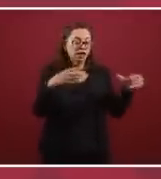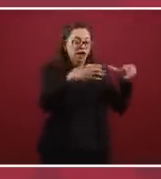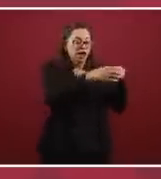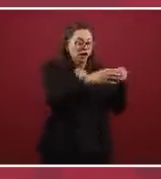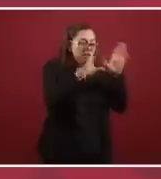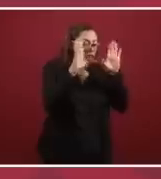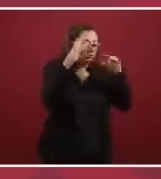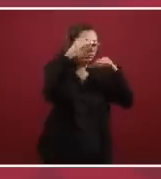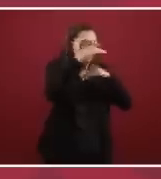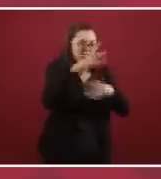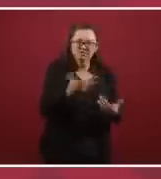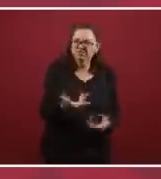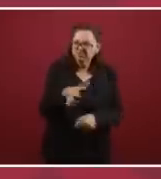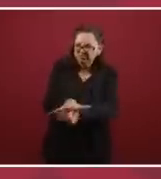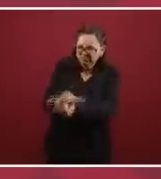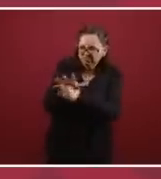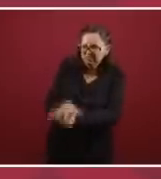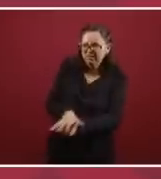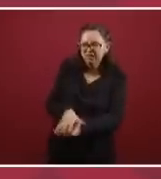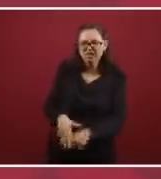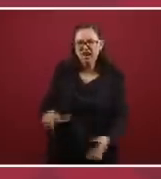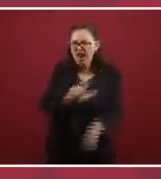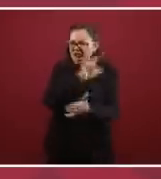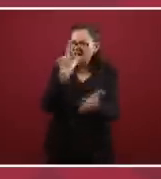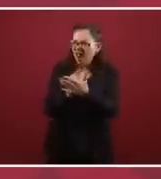¿Qué decían? La ley es la ley.